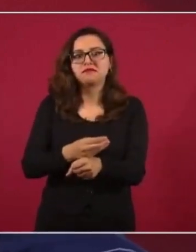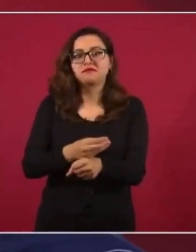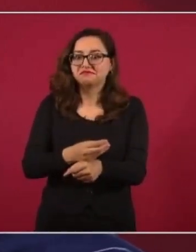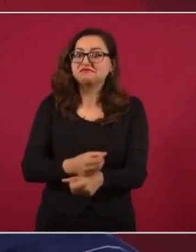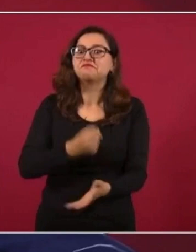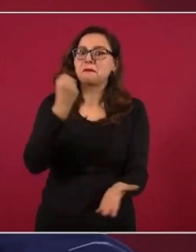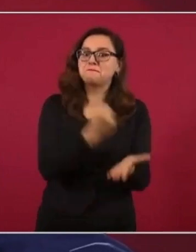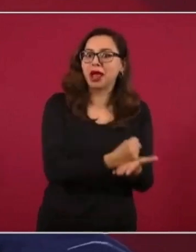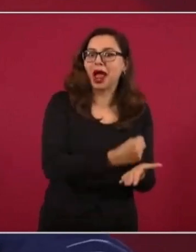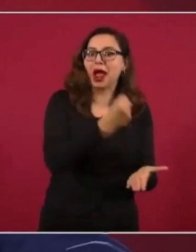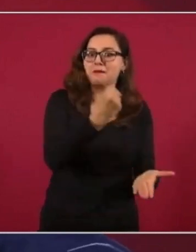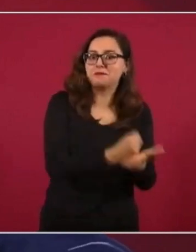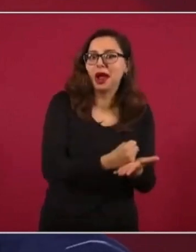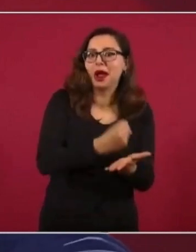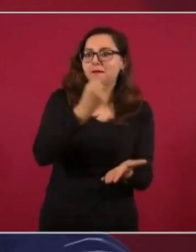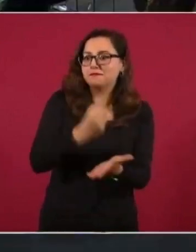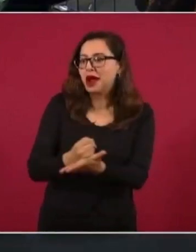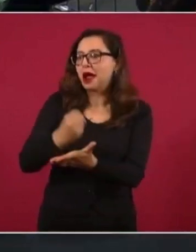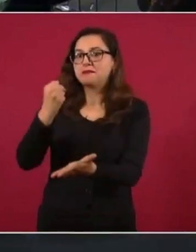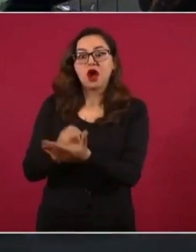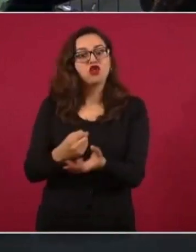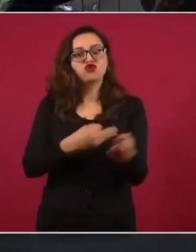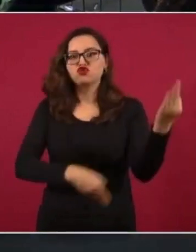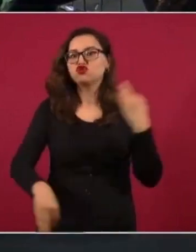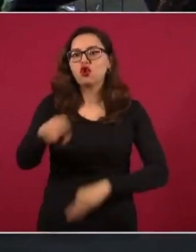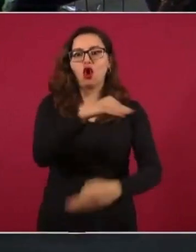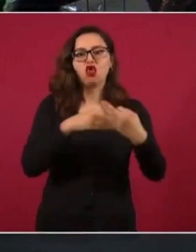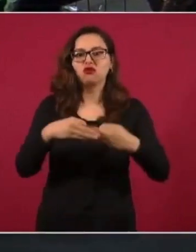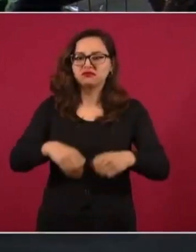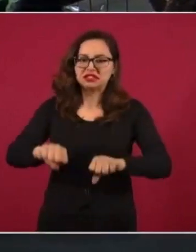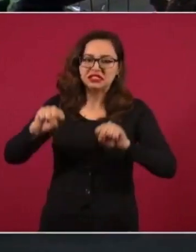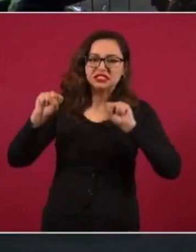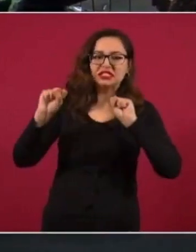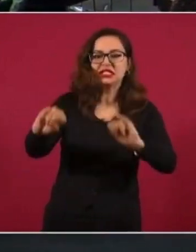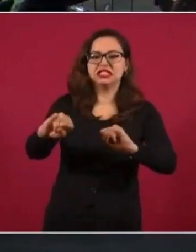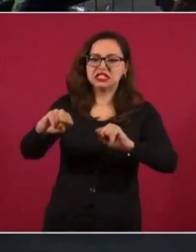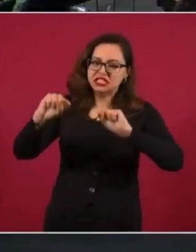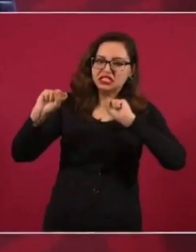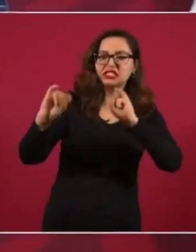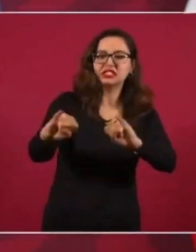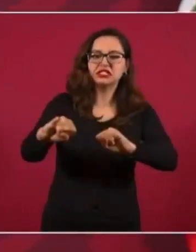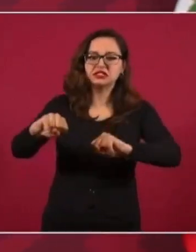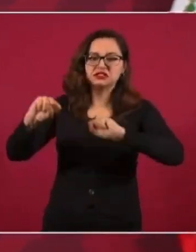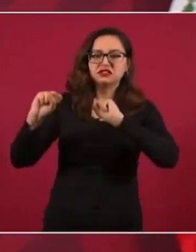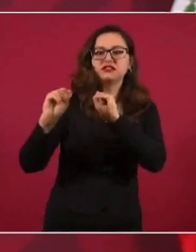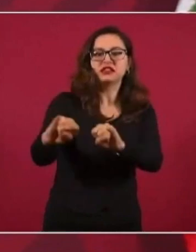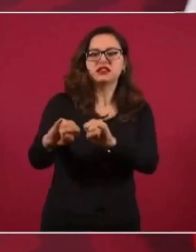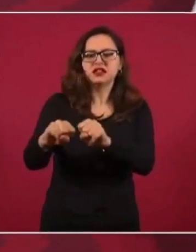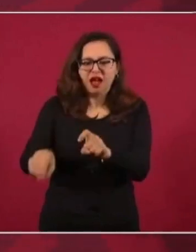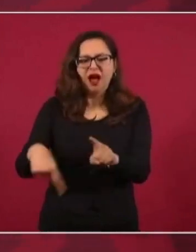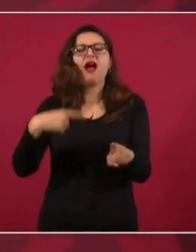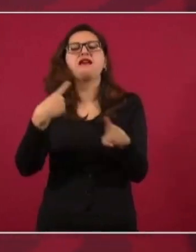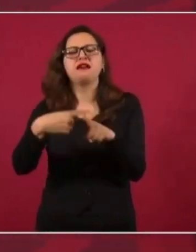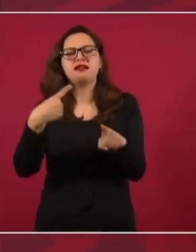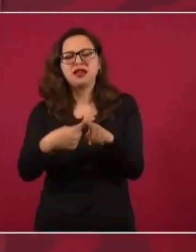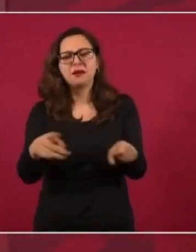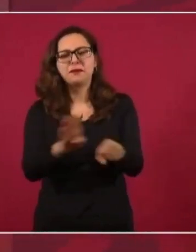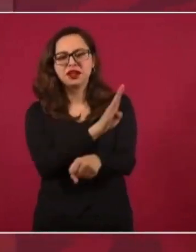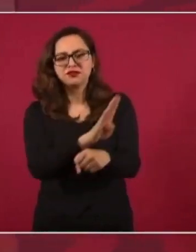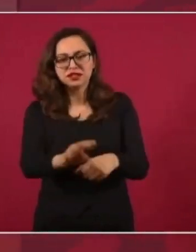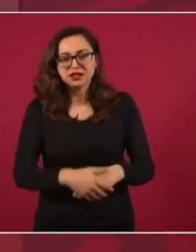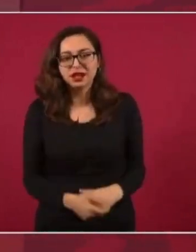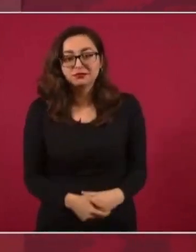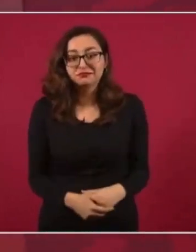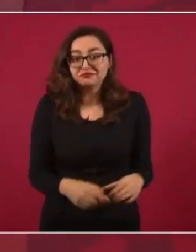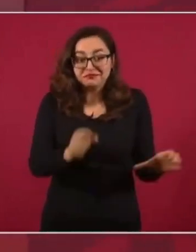grupos conservadores de legisladores, fueron para beneficiar a quienes